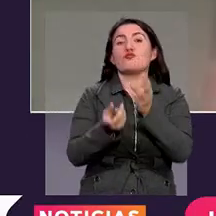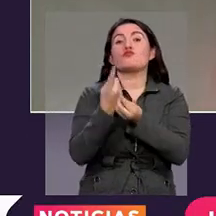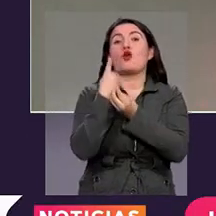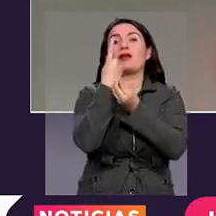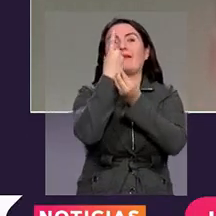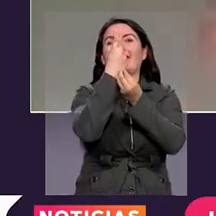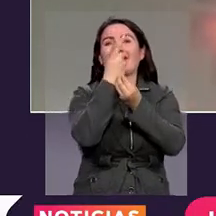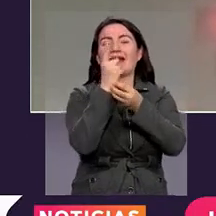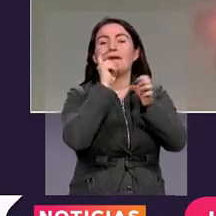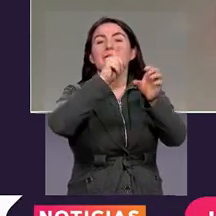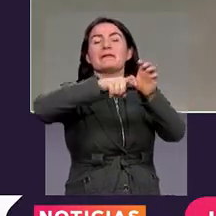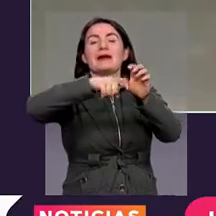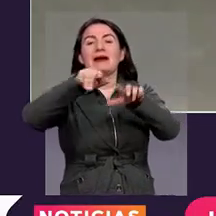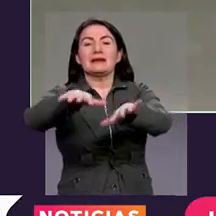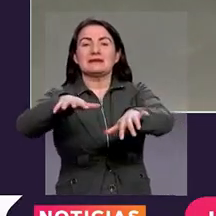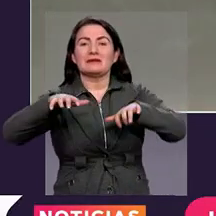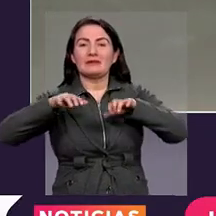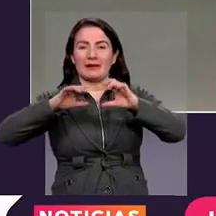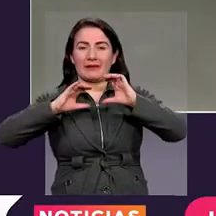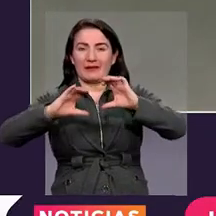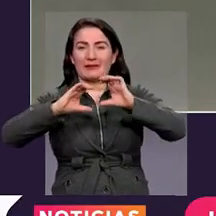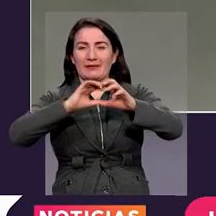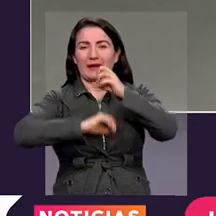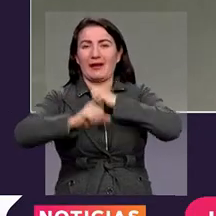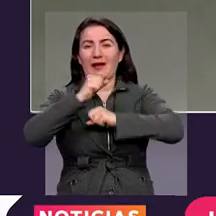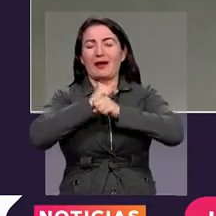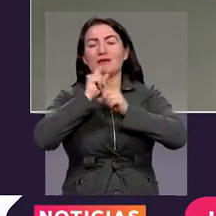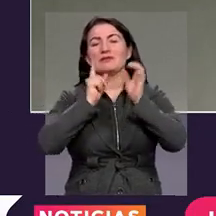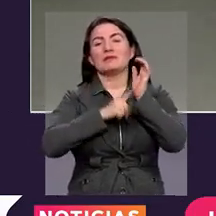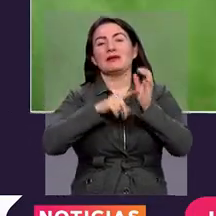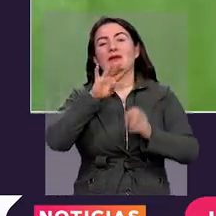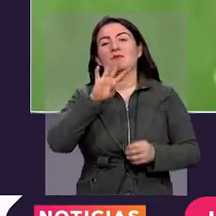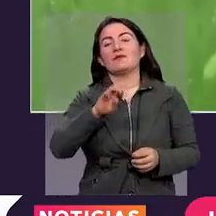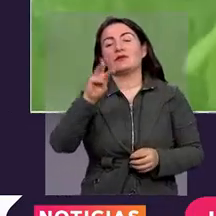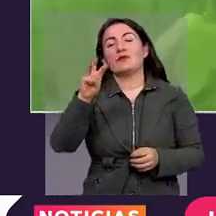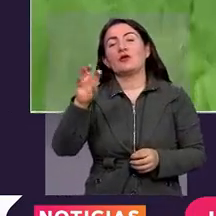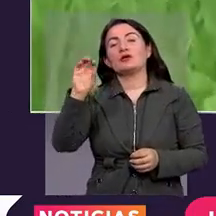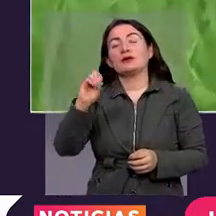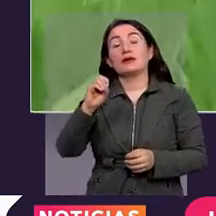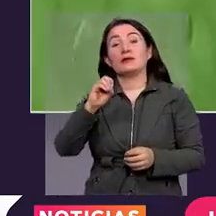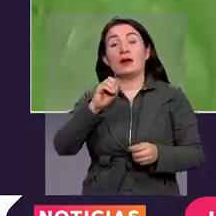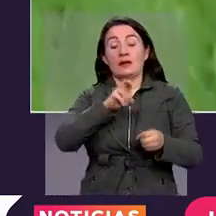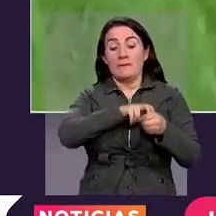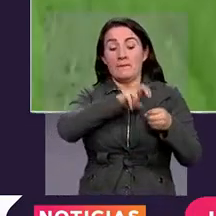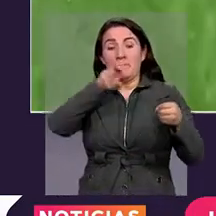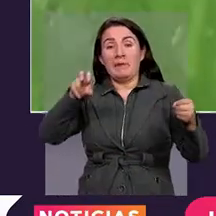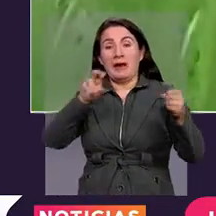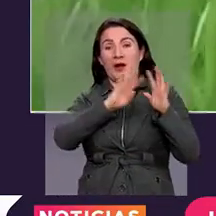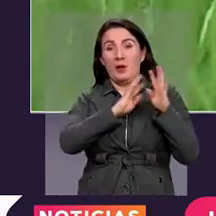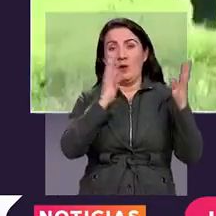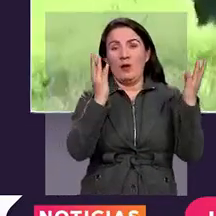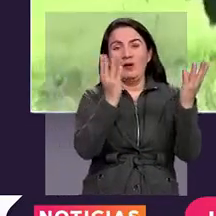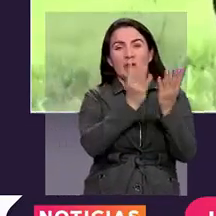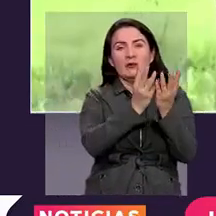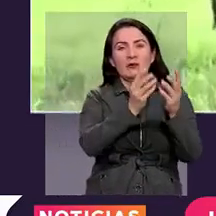por la Asamblea del Caquetá en los años 80 y él sale precisamente de estar en el Congreso de la